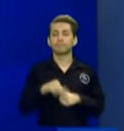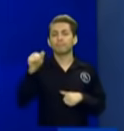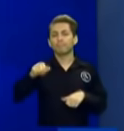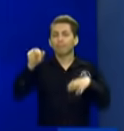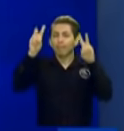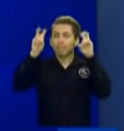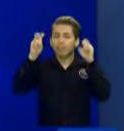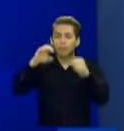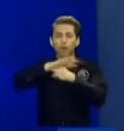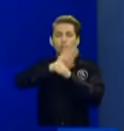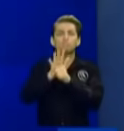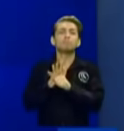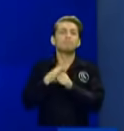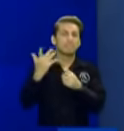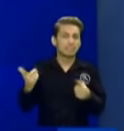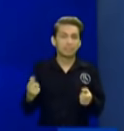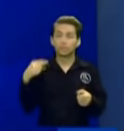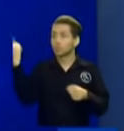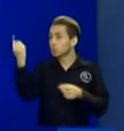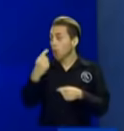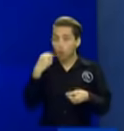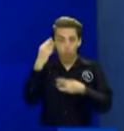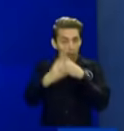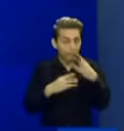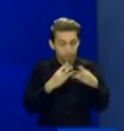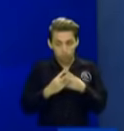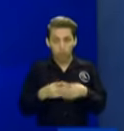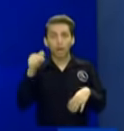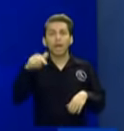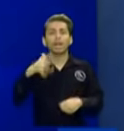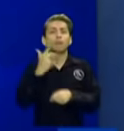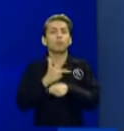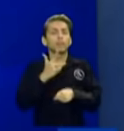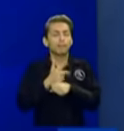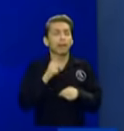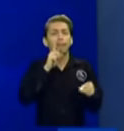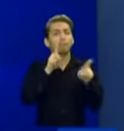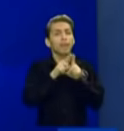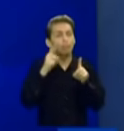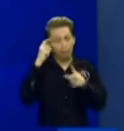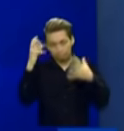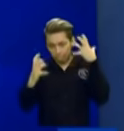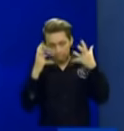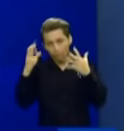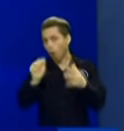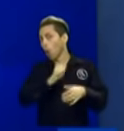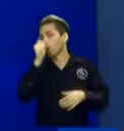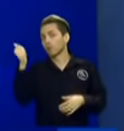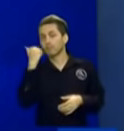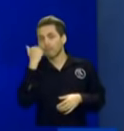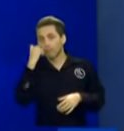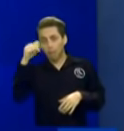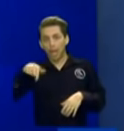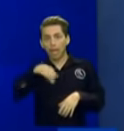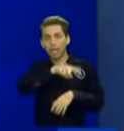vilo a todo el mundo, pero en Guatemala hay preocupación por otras enfermedades que también están afectando a la